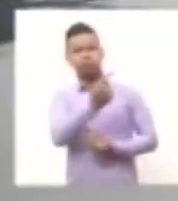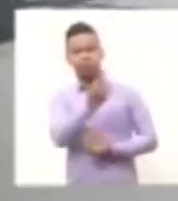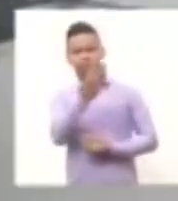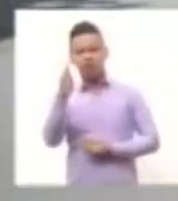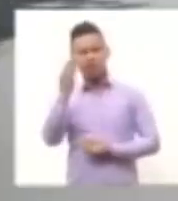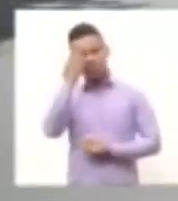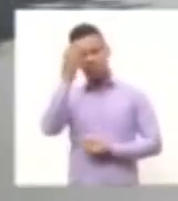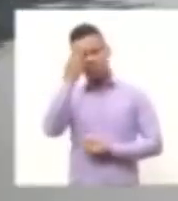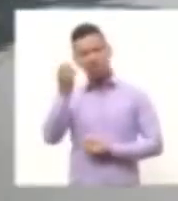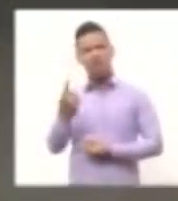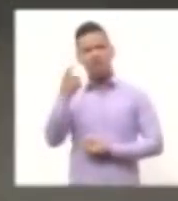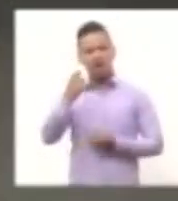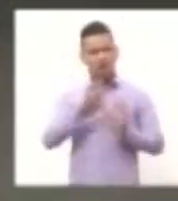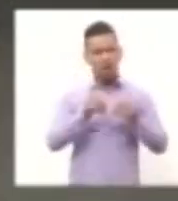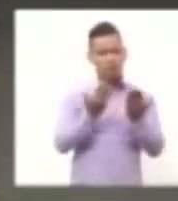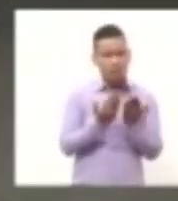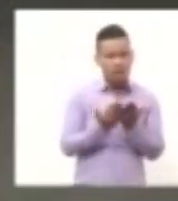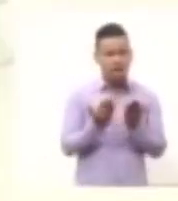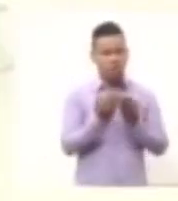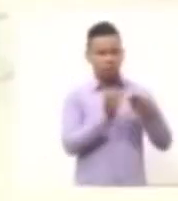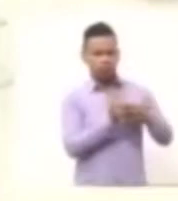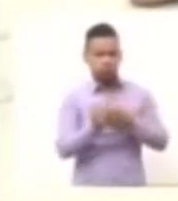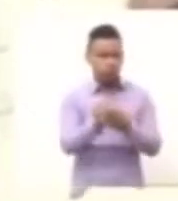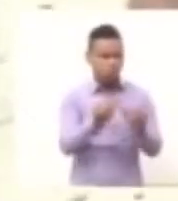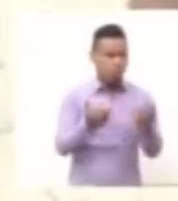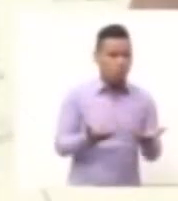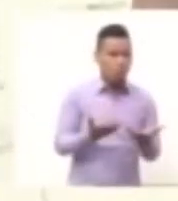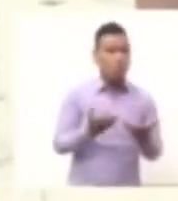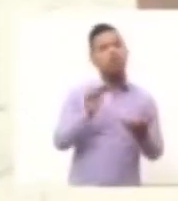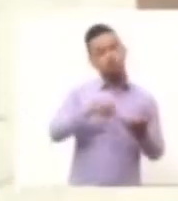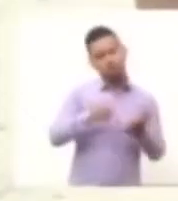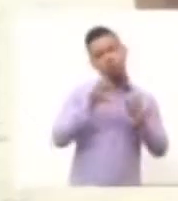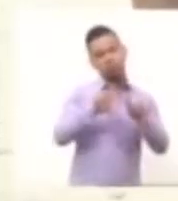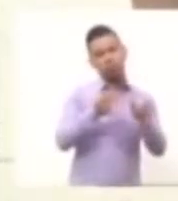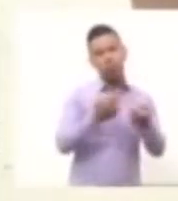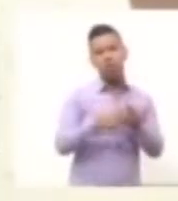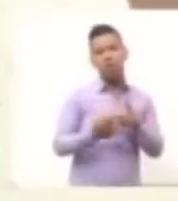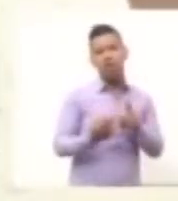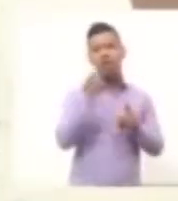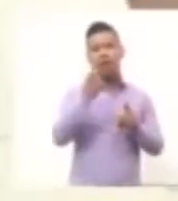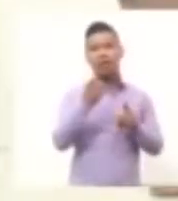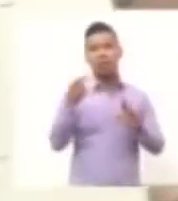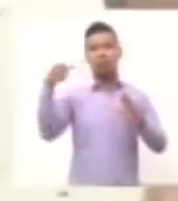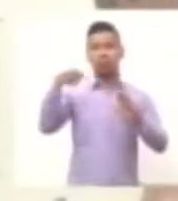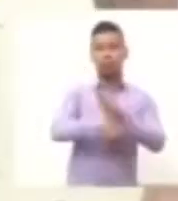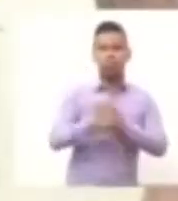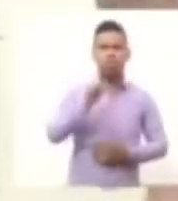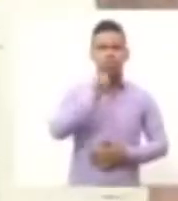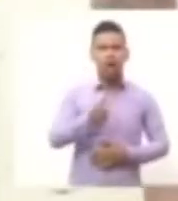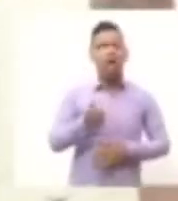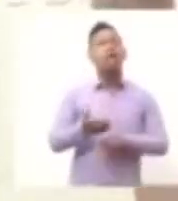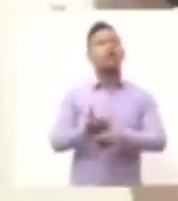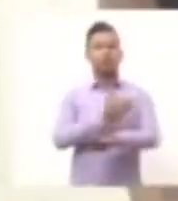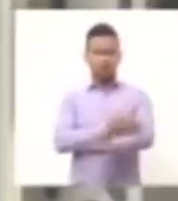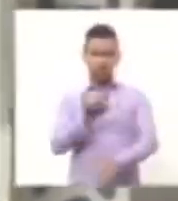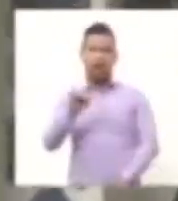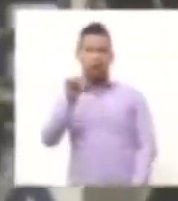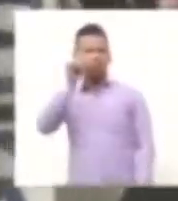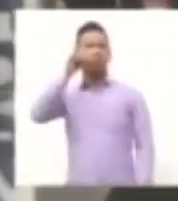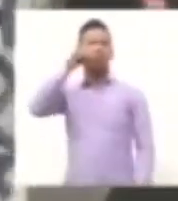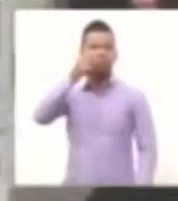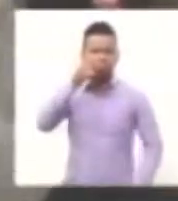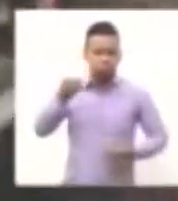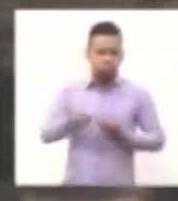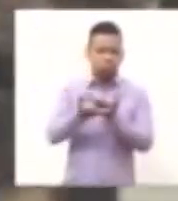de orientación en los colegios. Se informa, pero no se educa a los jóvenes. Y consideran que aunque se ha dotado con equipos de vigilancia, monitoreo y control